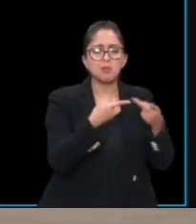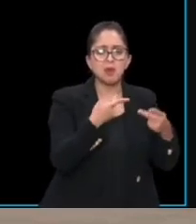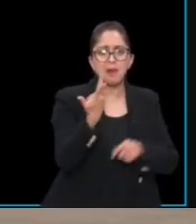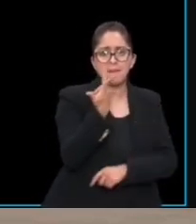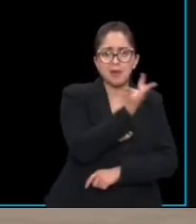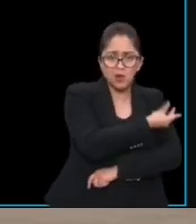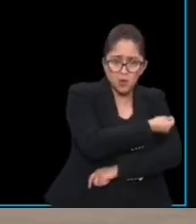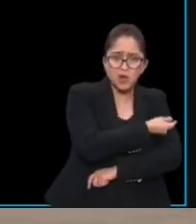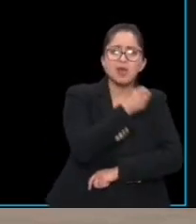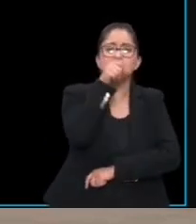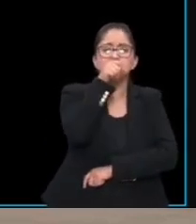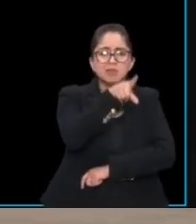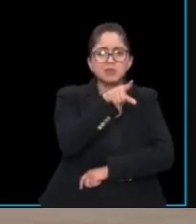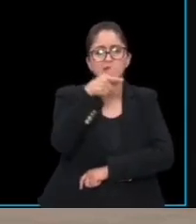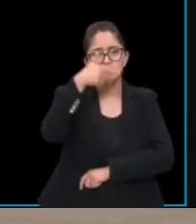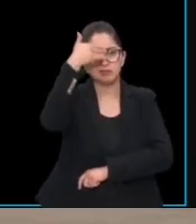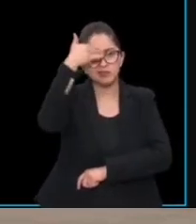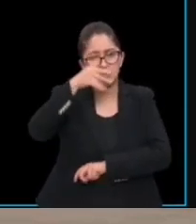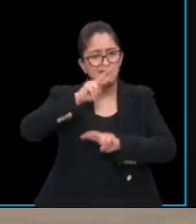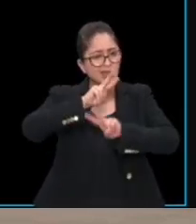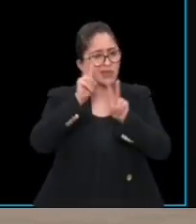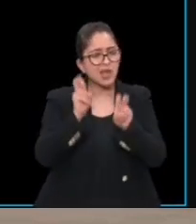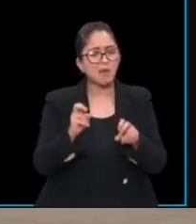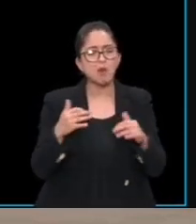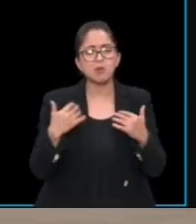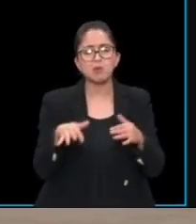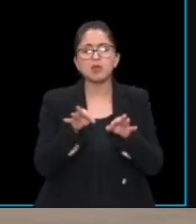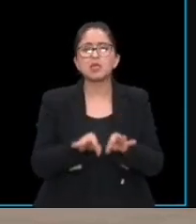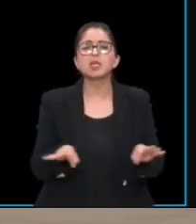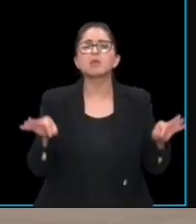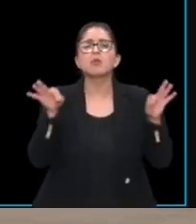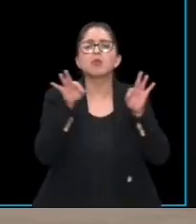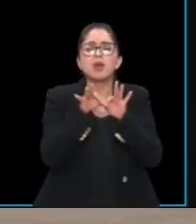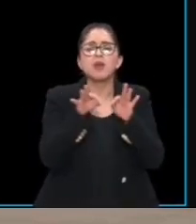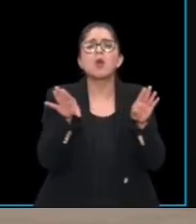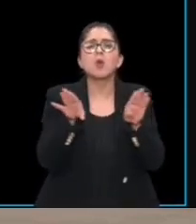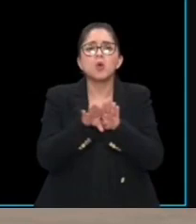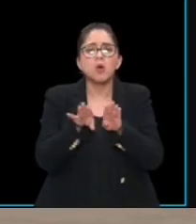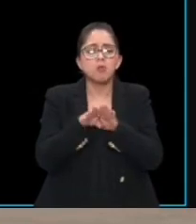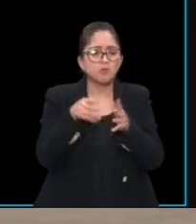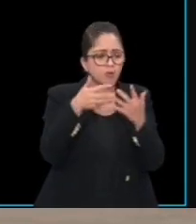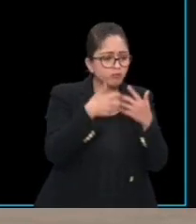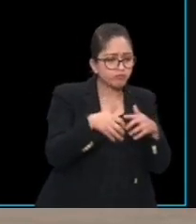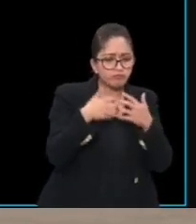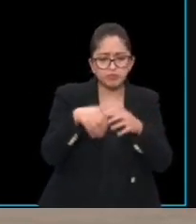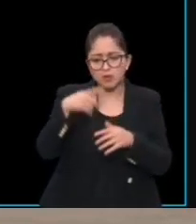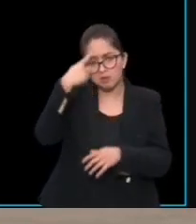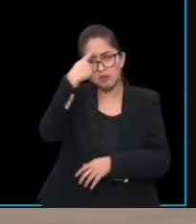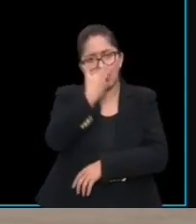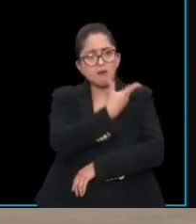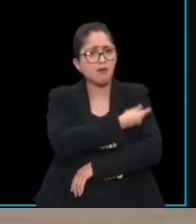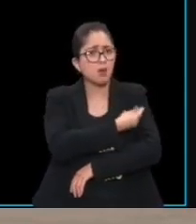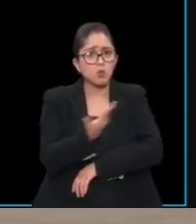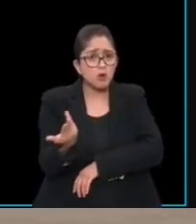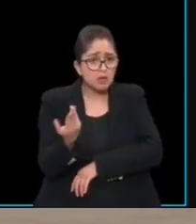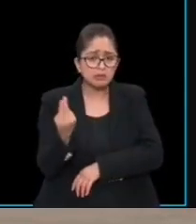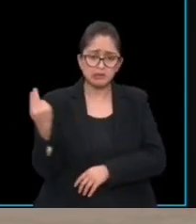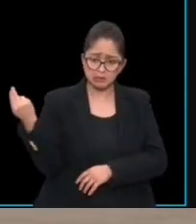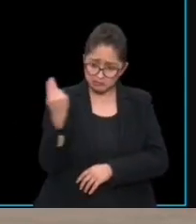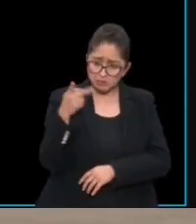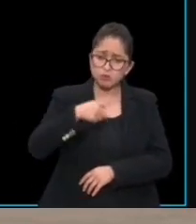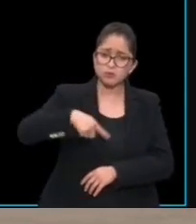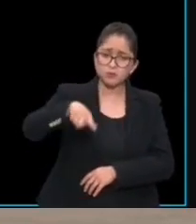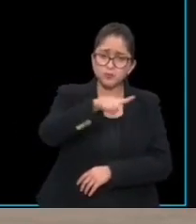todo también un tema muy importante, que es el tema de los procesos de adquisiciones de las vacunas. Necesitamos que los